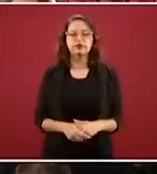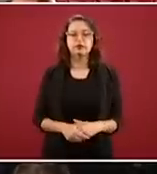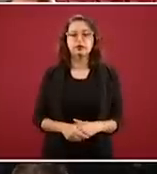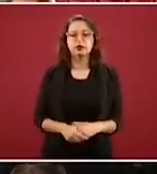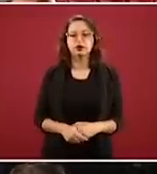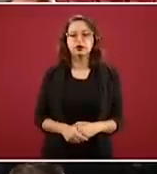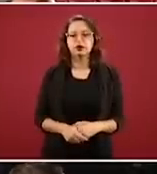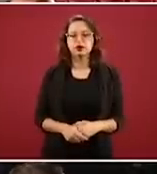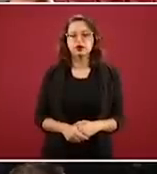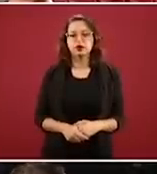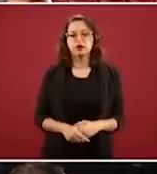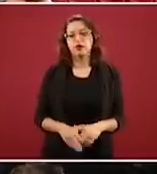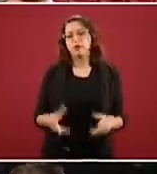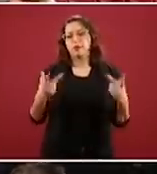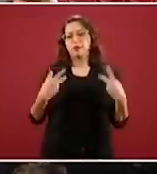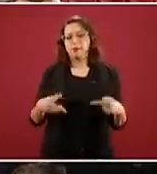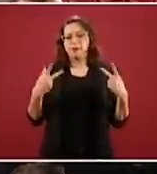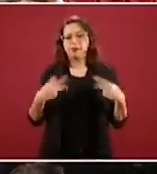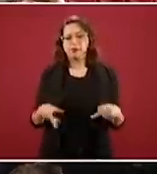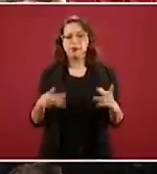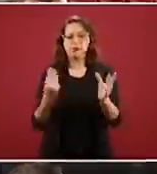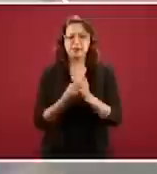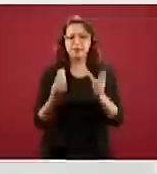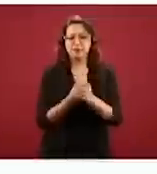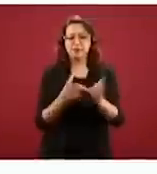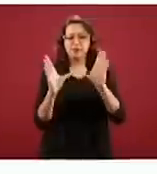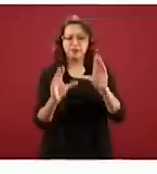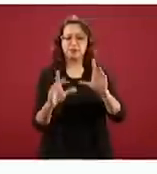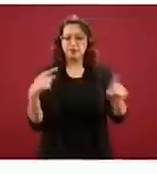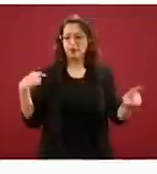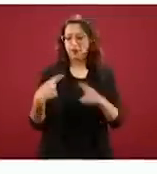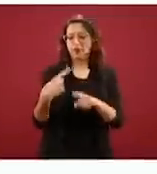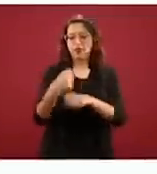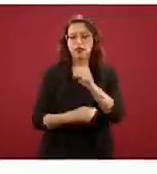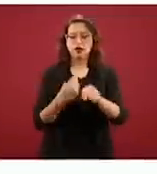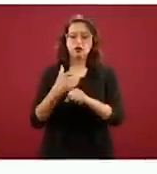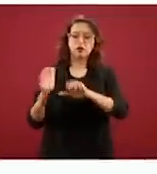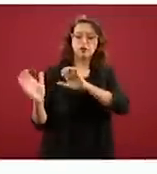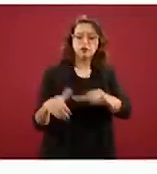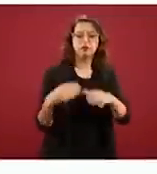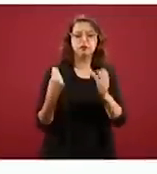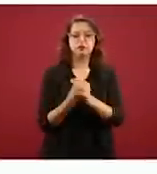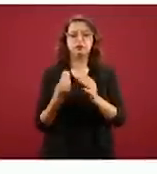al adiestramiento del personal que se reclutó en este año, los